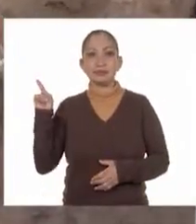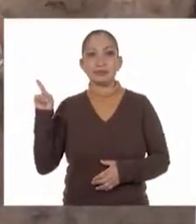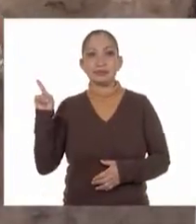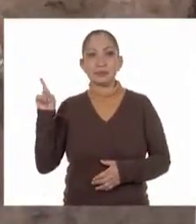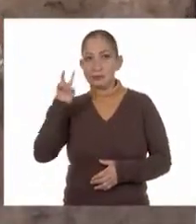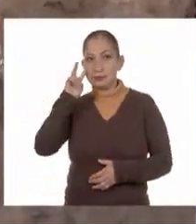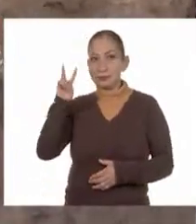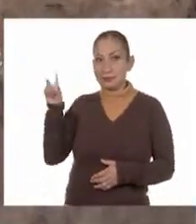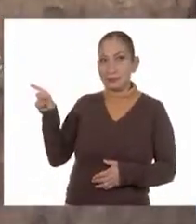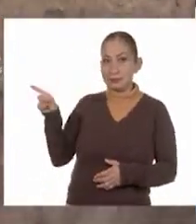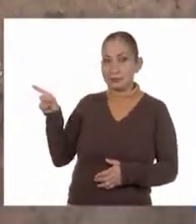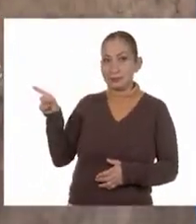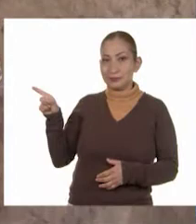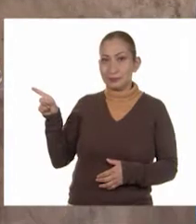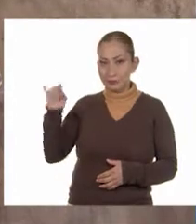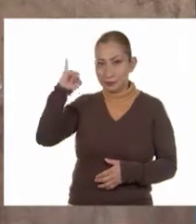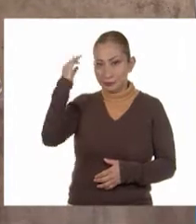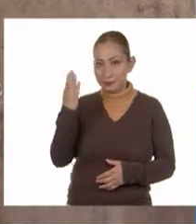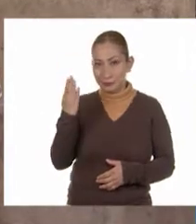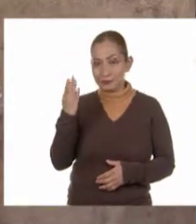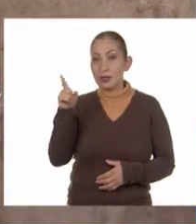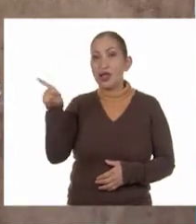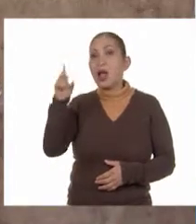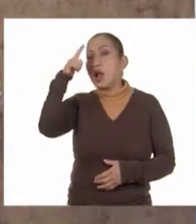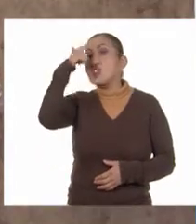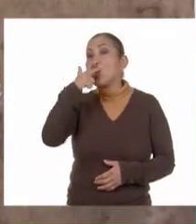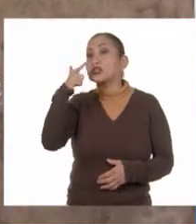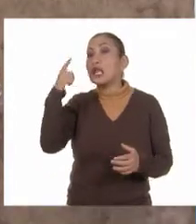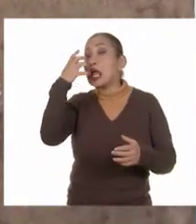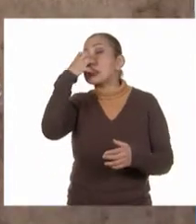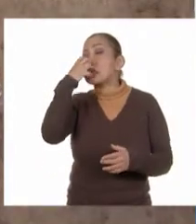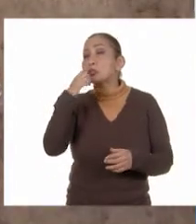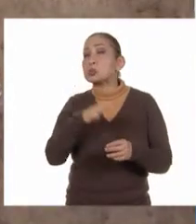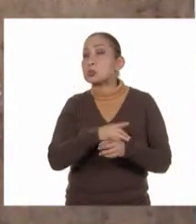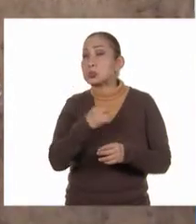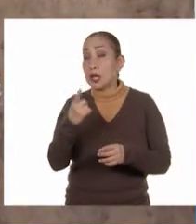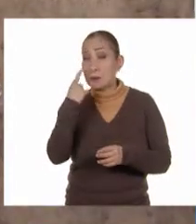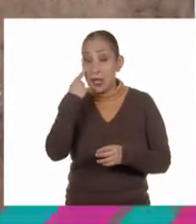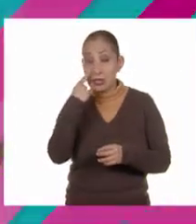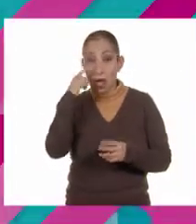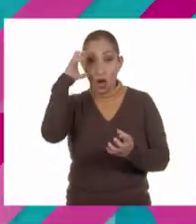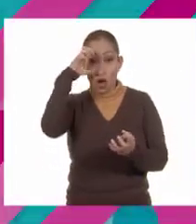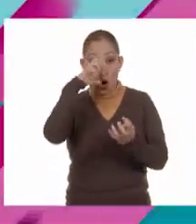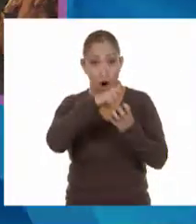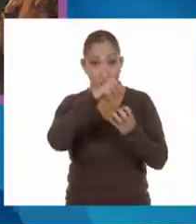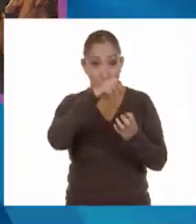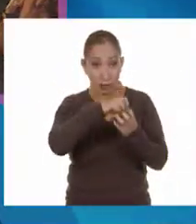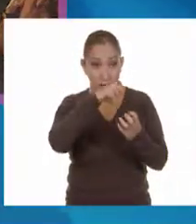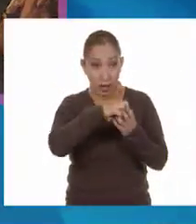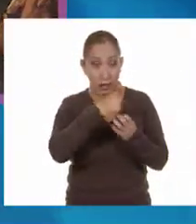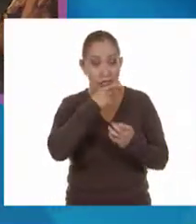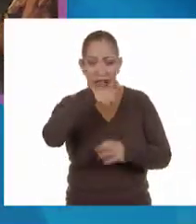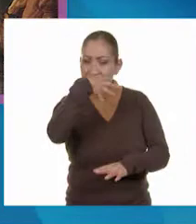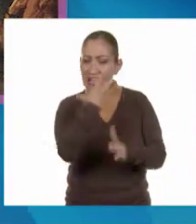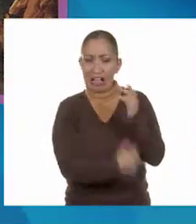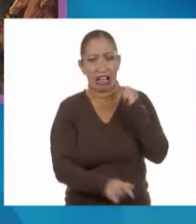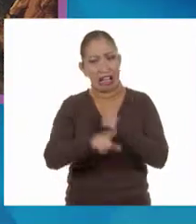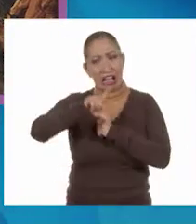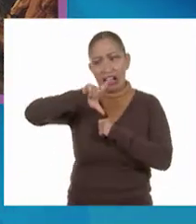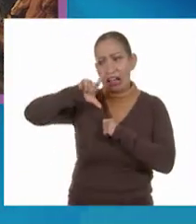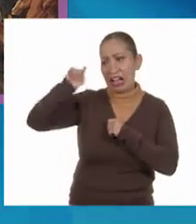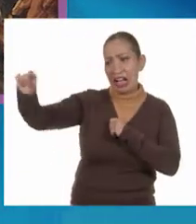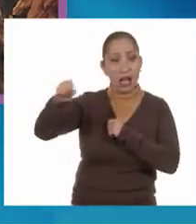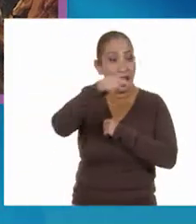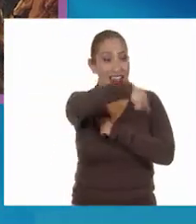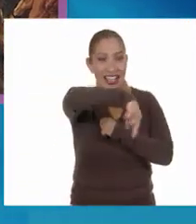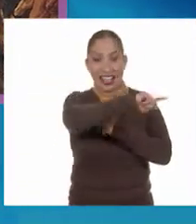Ahí tenemos nuestra siguiente imagen. Noche triste. Muy bien. Cortés tomó la decisión de escapar de Tenochtitlan junto con sus